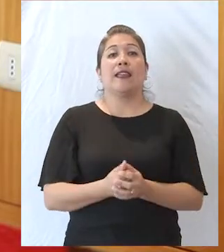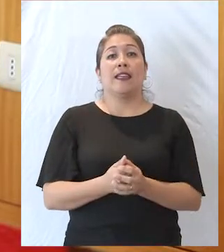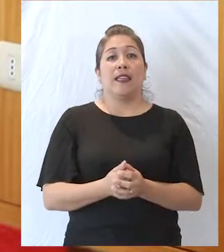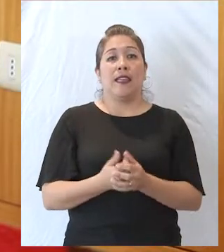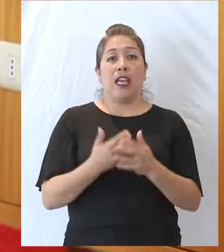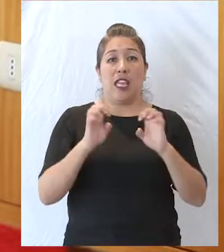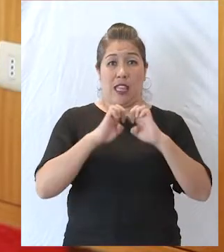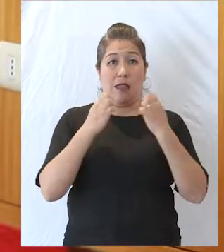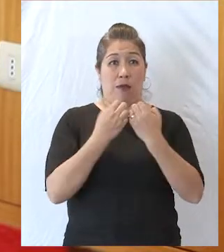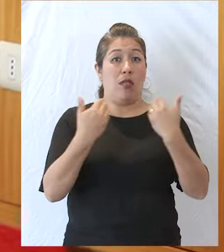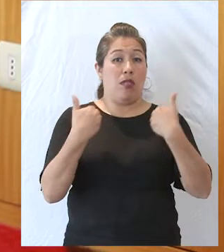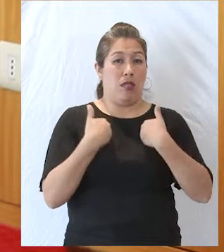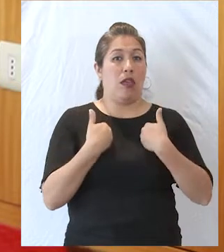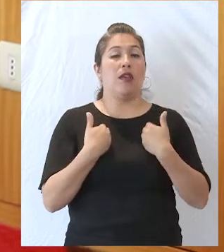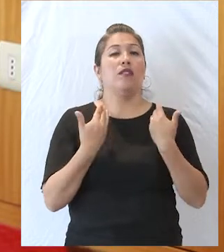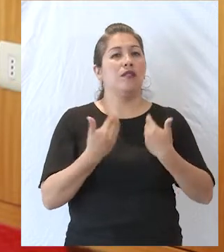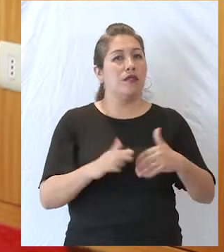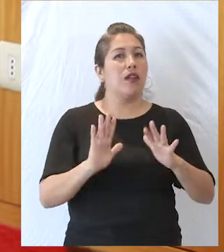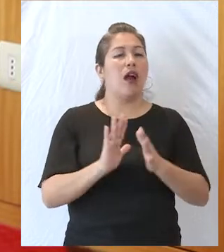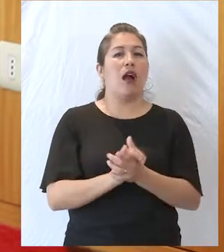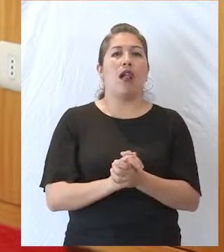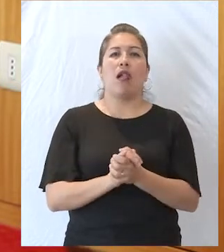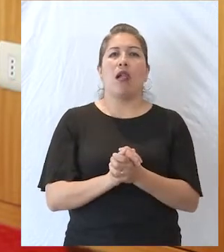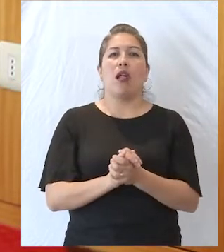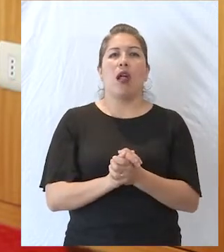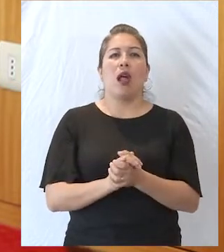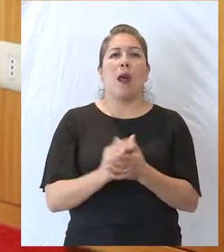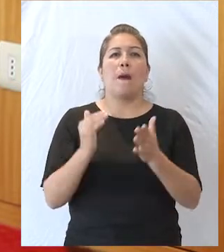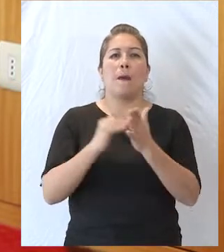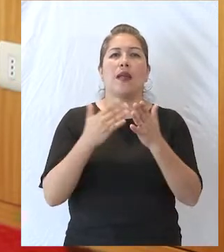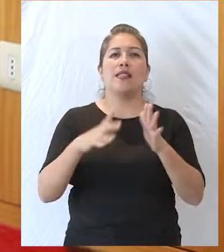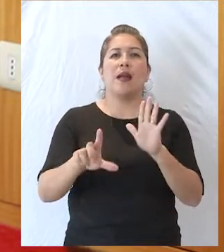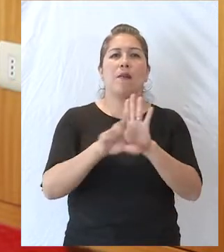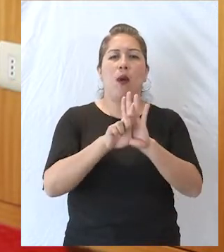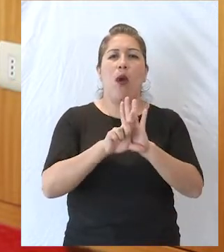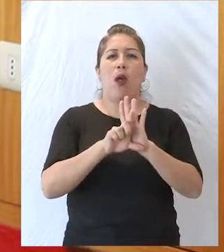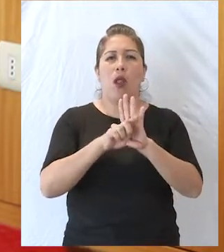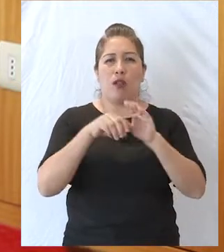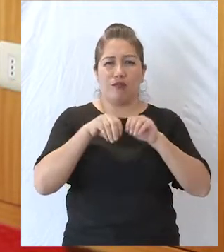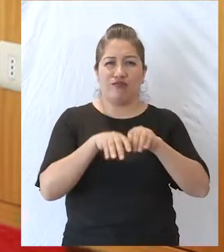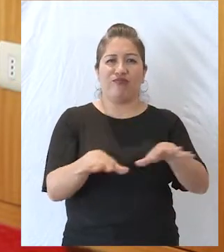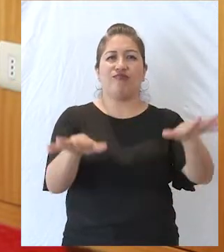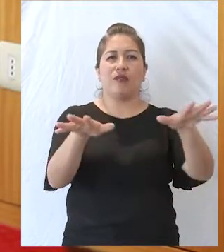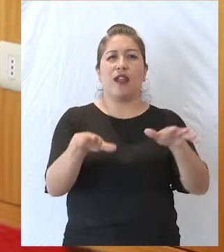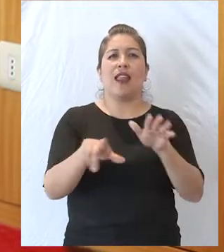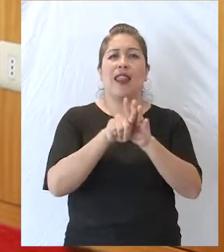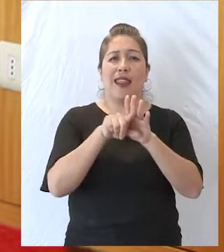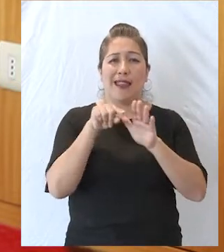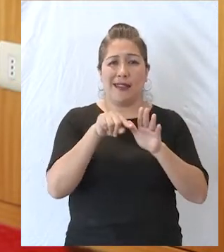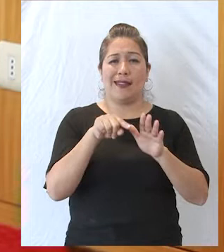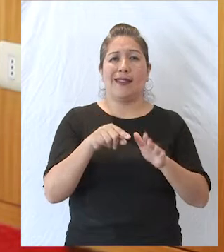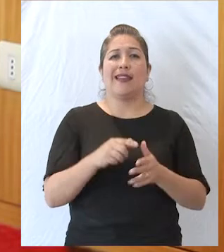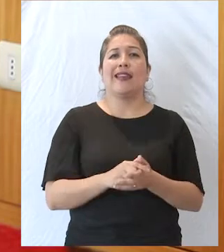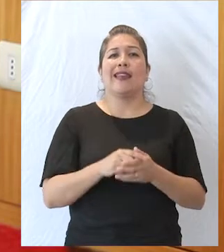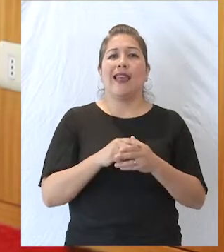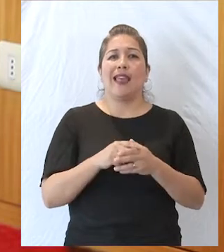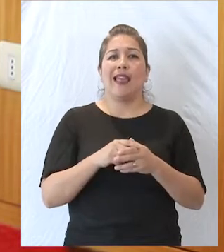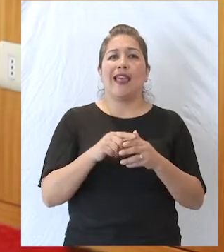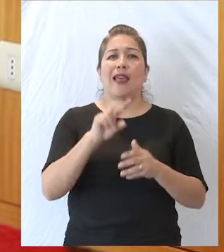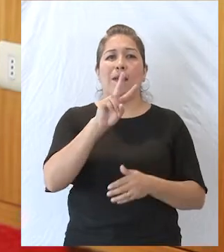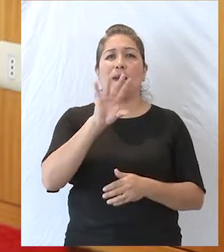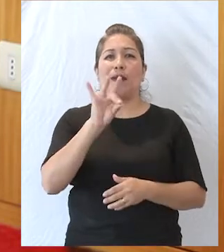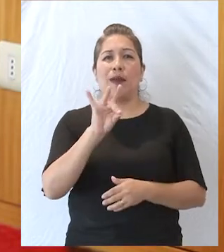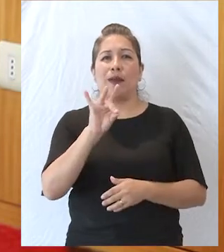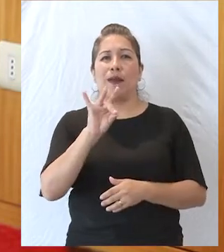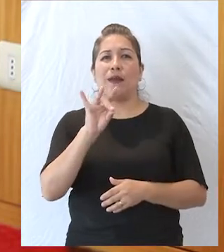Personalmente y con el equipo que tenemos, hemos participado en la promulgación de la Ley 27050, en